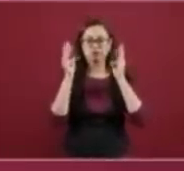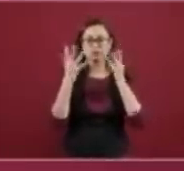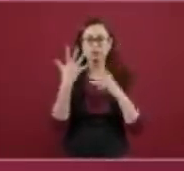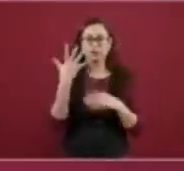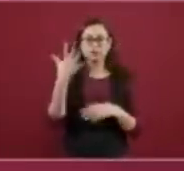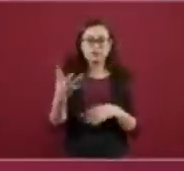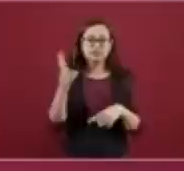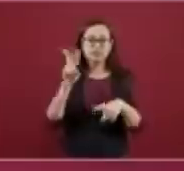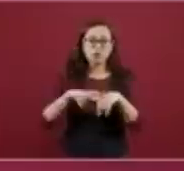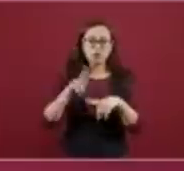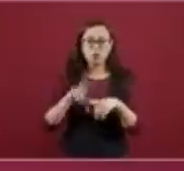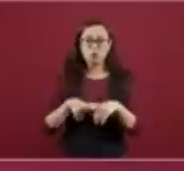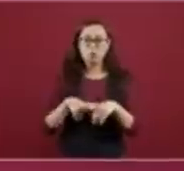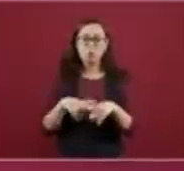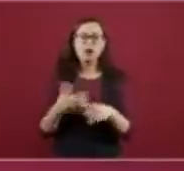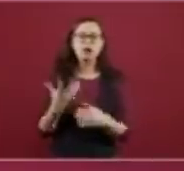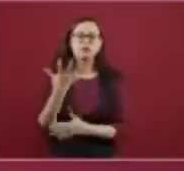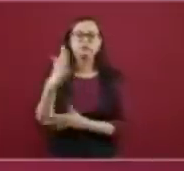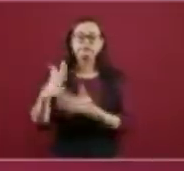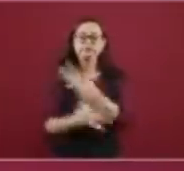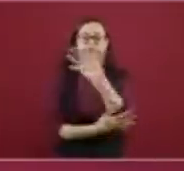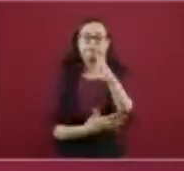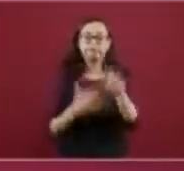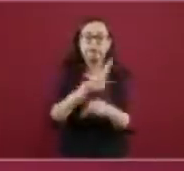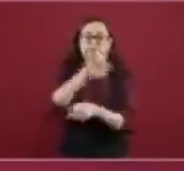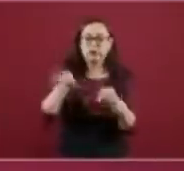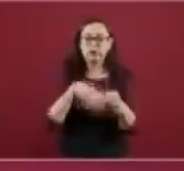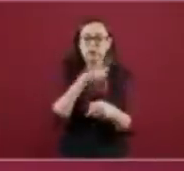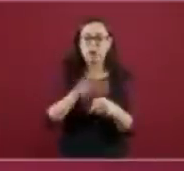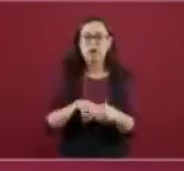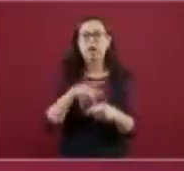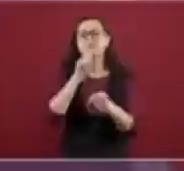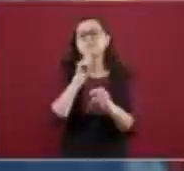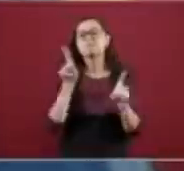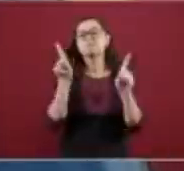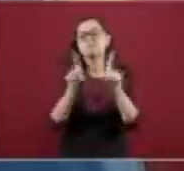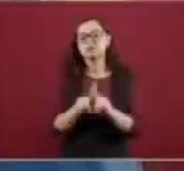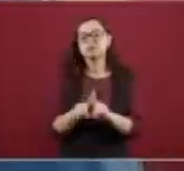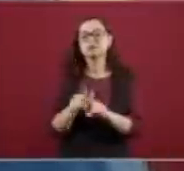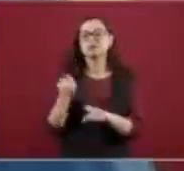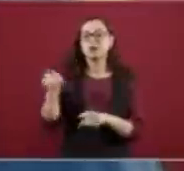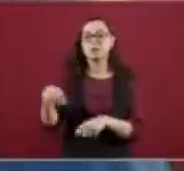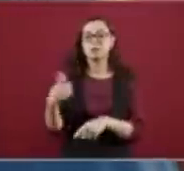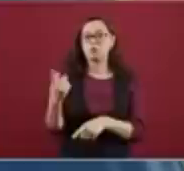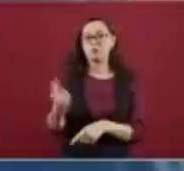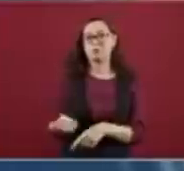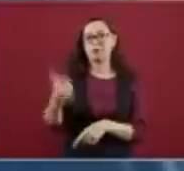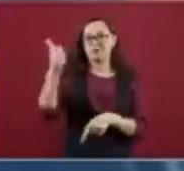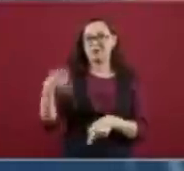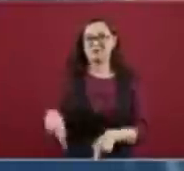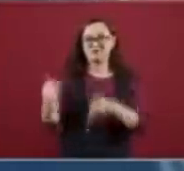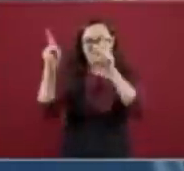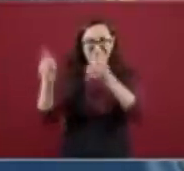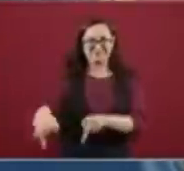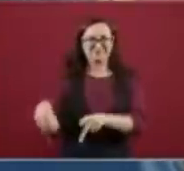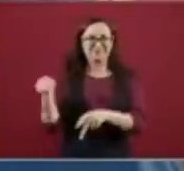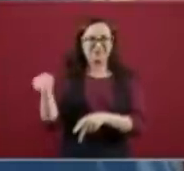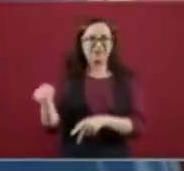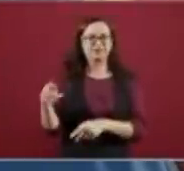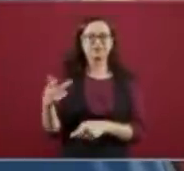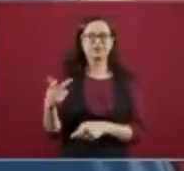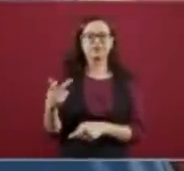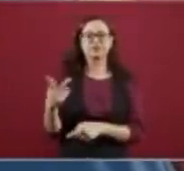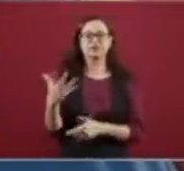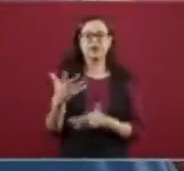5 parques, áreas naturales, desde luego el primer panteón civil de México, que es el